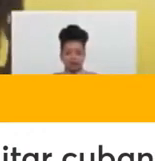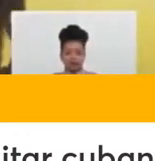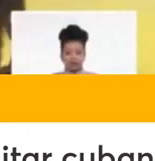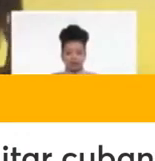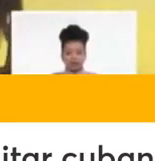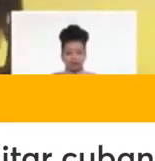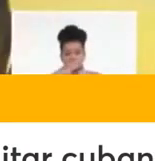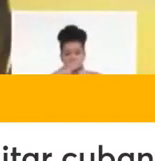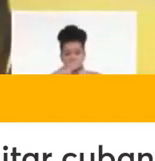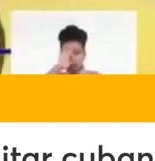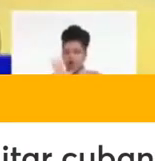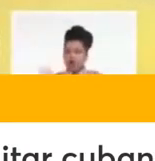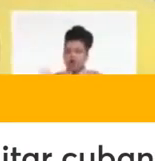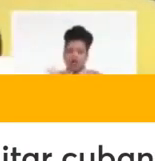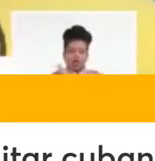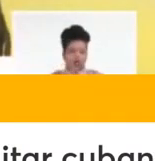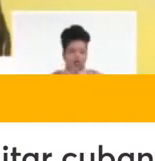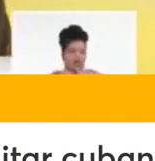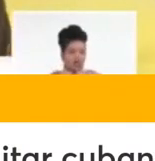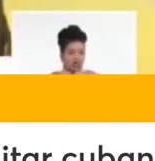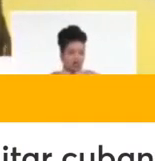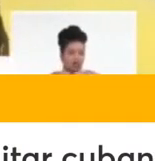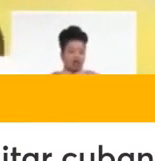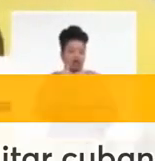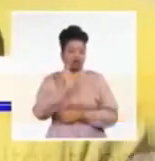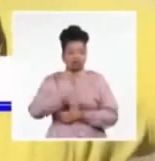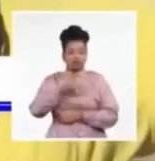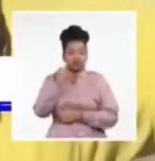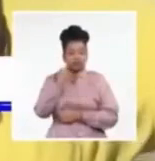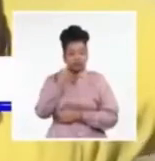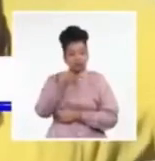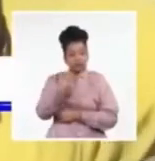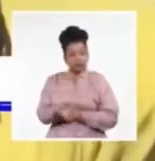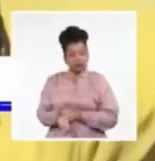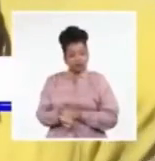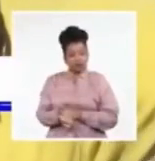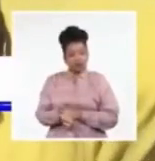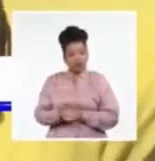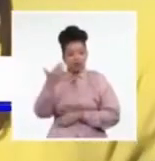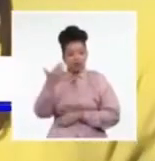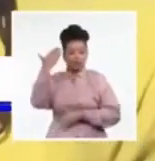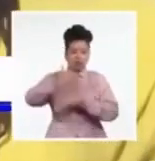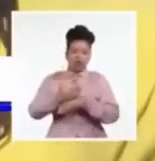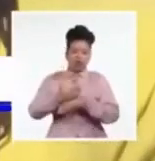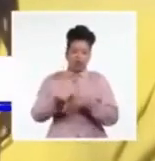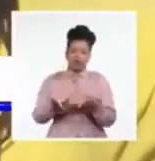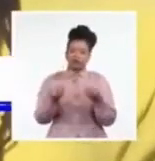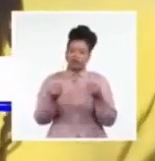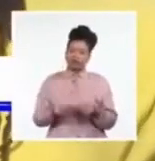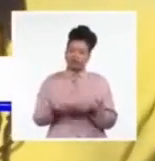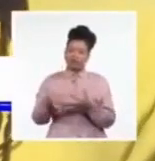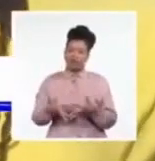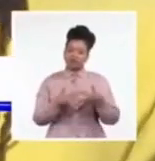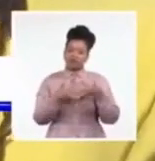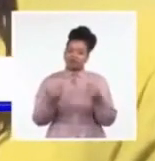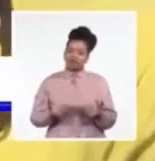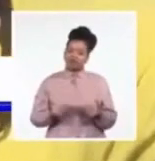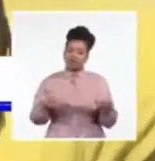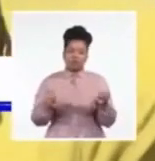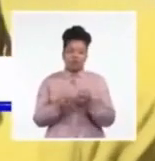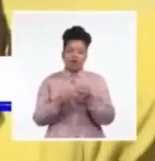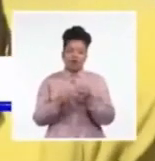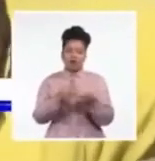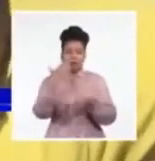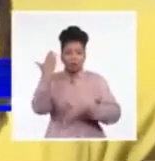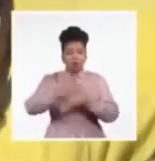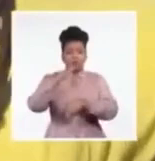Qué lindo, es un paraíso. Y ahora mismo a veo que el bloqueo y lo que está haciendo Estados Unidos ha afectado tremendamente